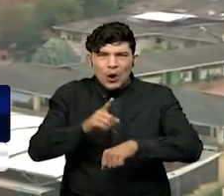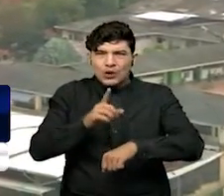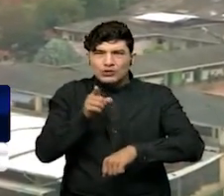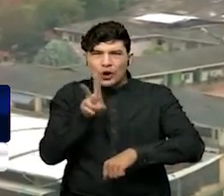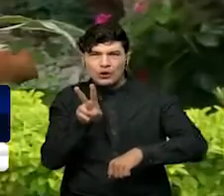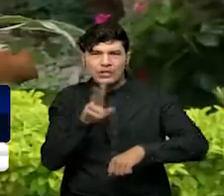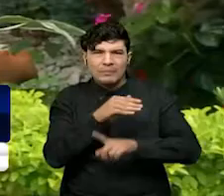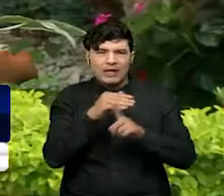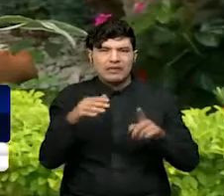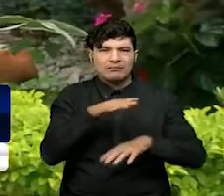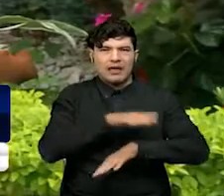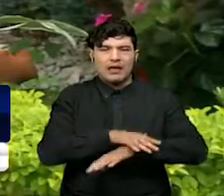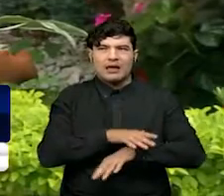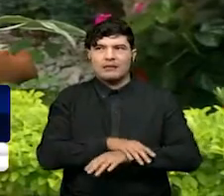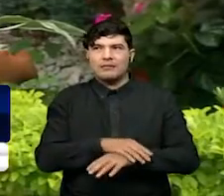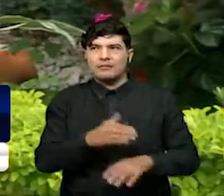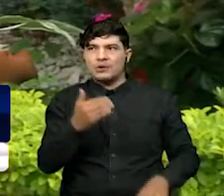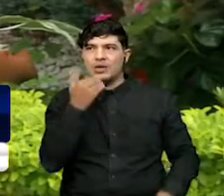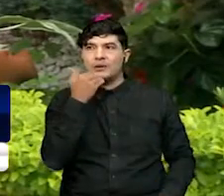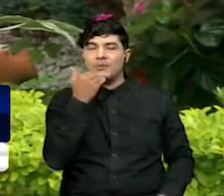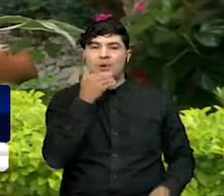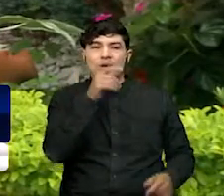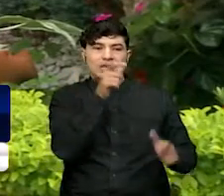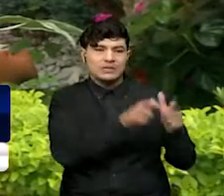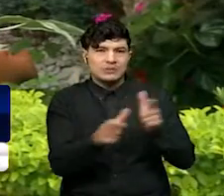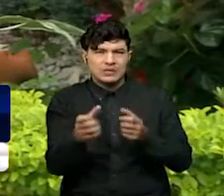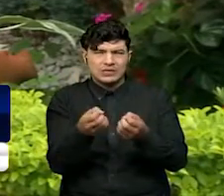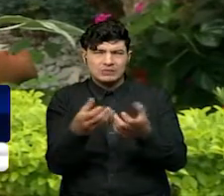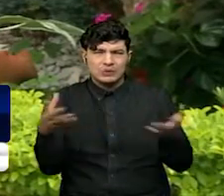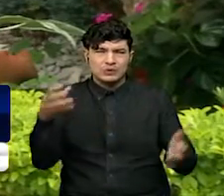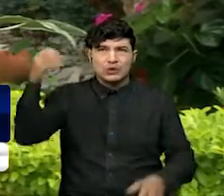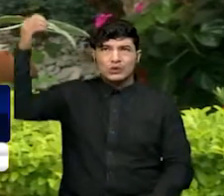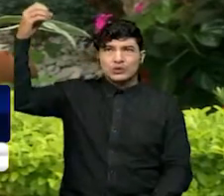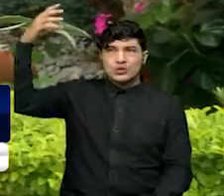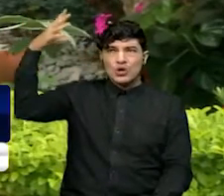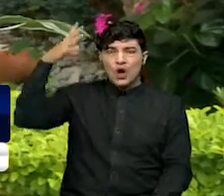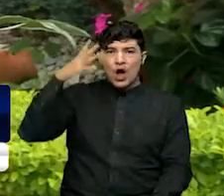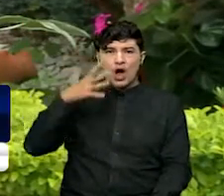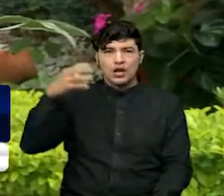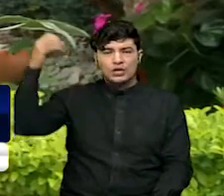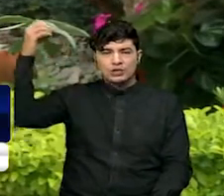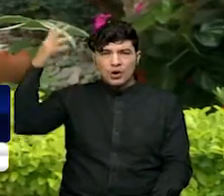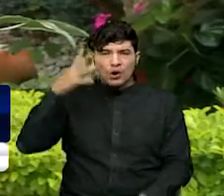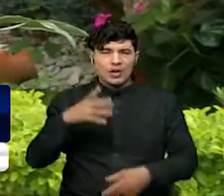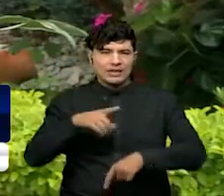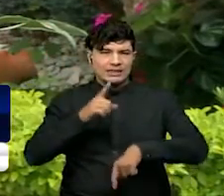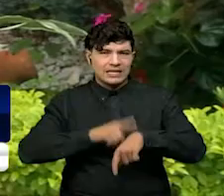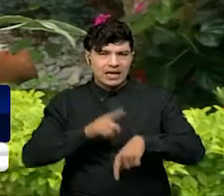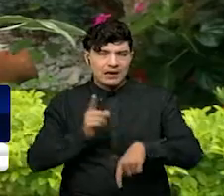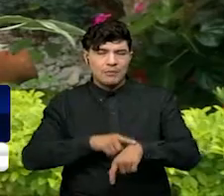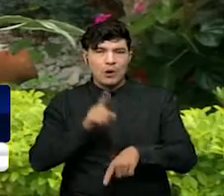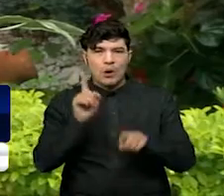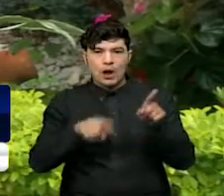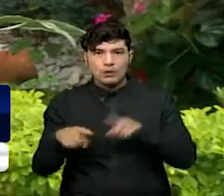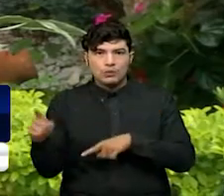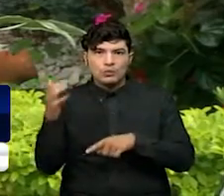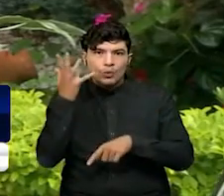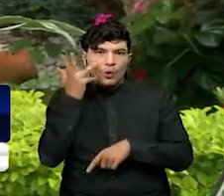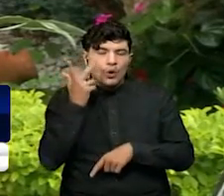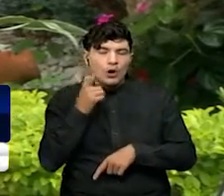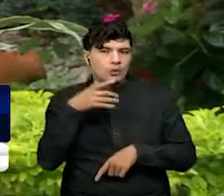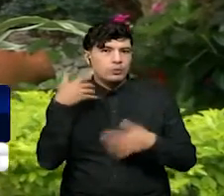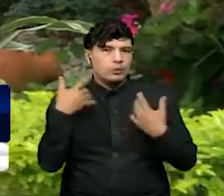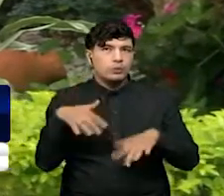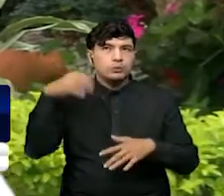si las personas estamos prolongadamente al sol de manera prolongada en el tiempo o varios días nos